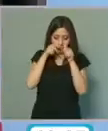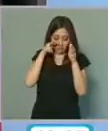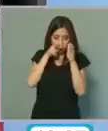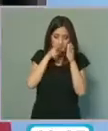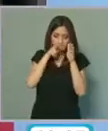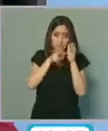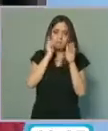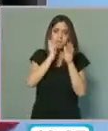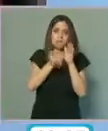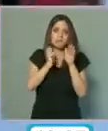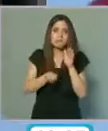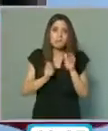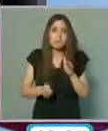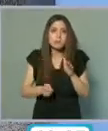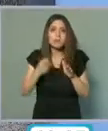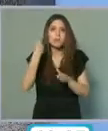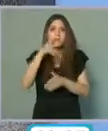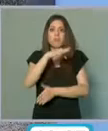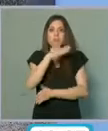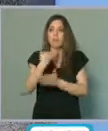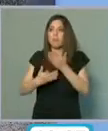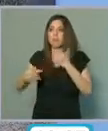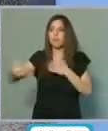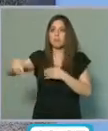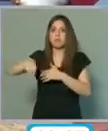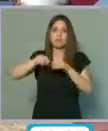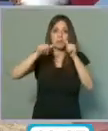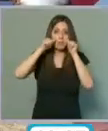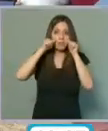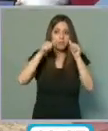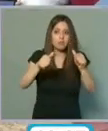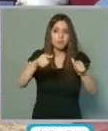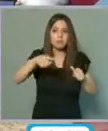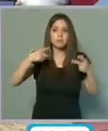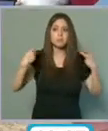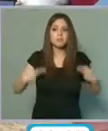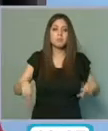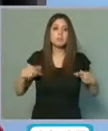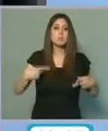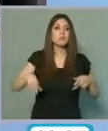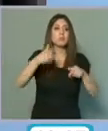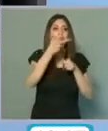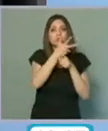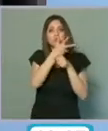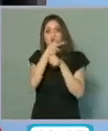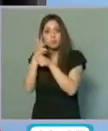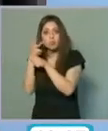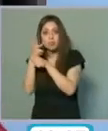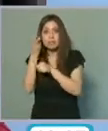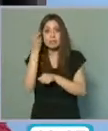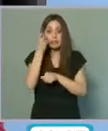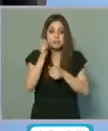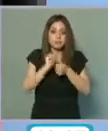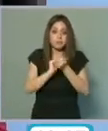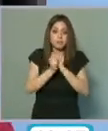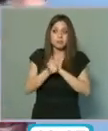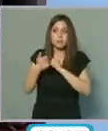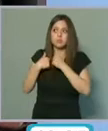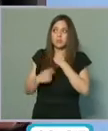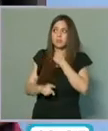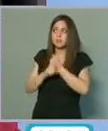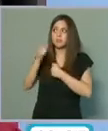¿no? Y sin poner atención que las cámaras ya te estaban filmando, ¿no? Cuando esto ya te empieza a provocar un problema en tu